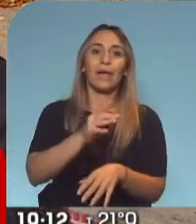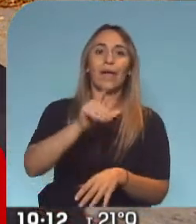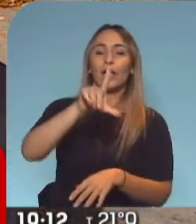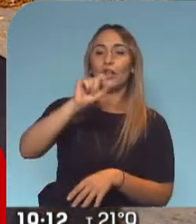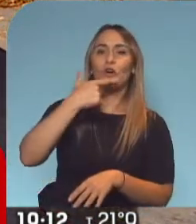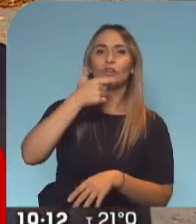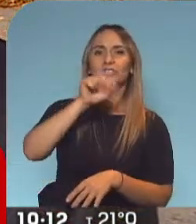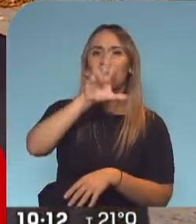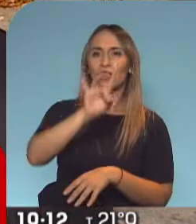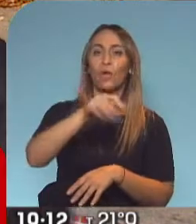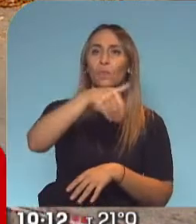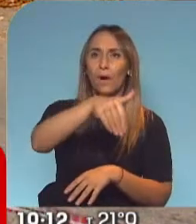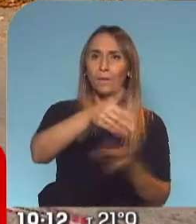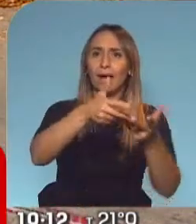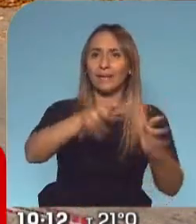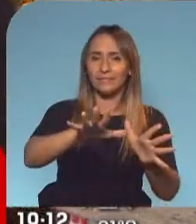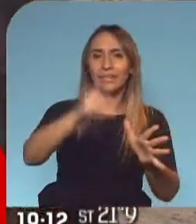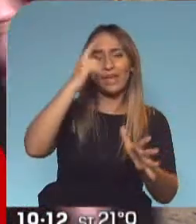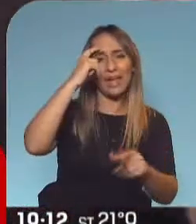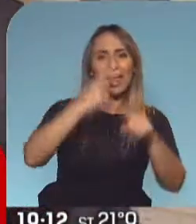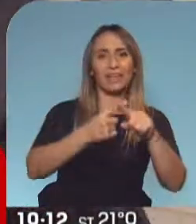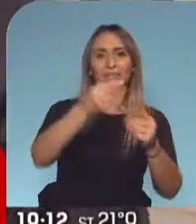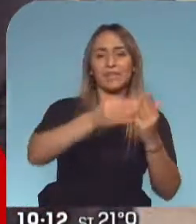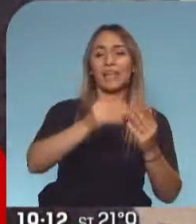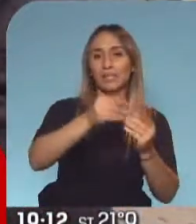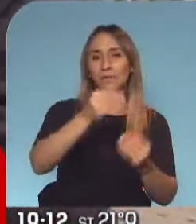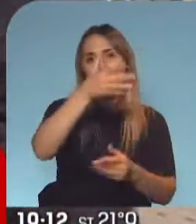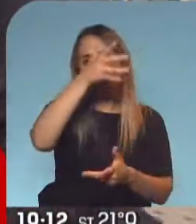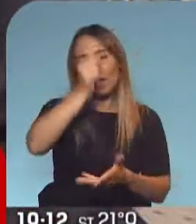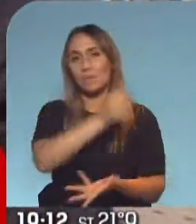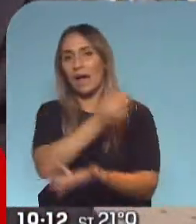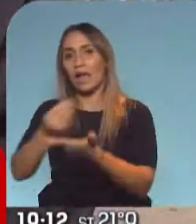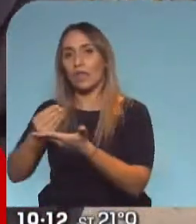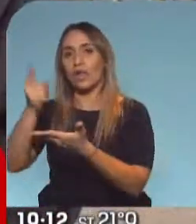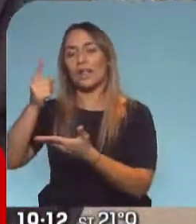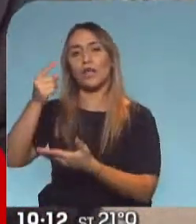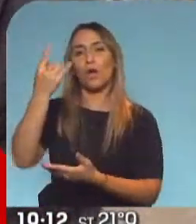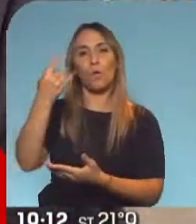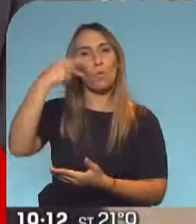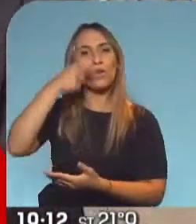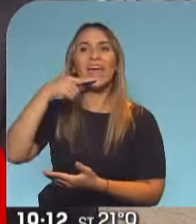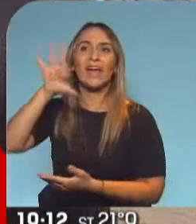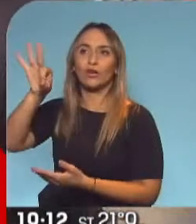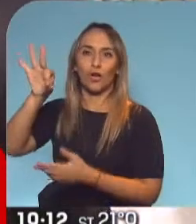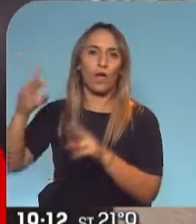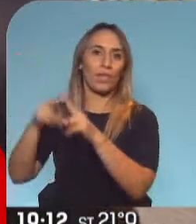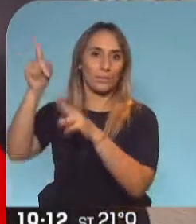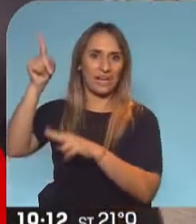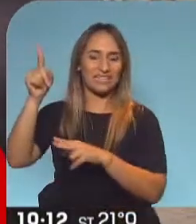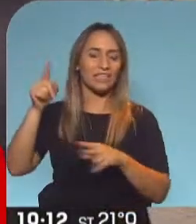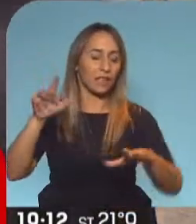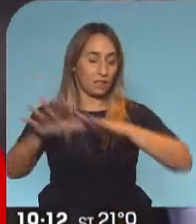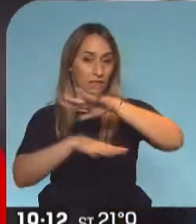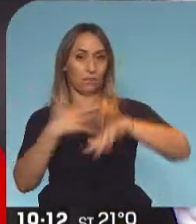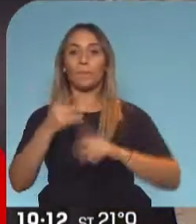Marcela Exactamente, y futura embajadora en la UNESCO y con sede en París. Justo una semana después tuvimos la confirmación. De hecho, el nombre de